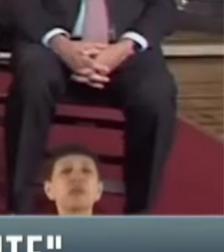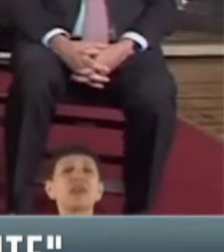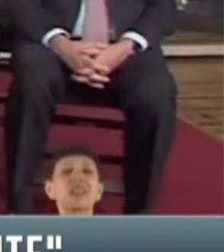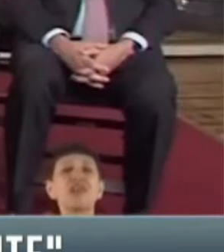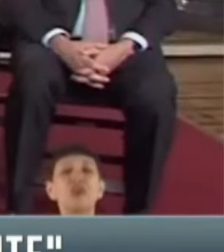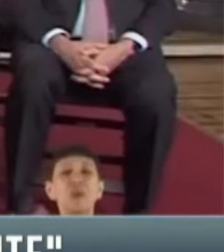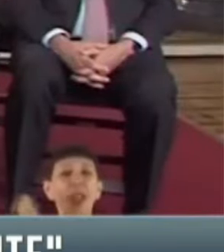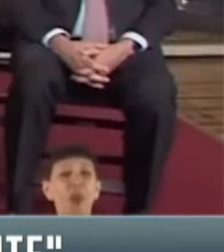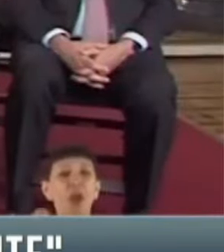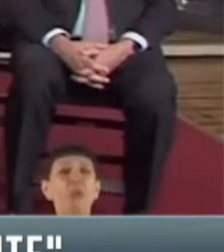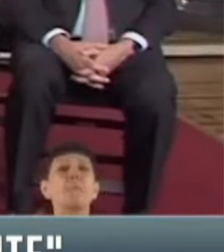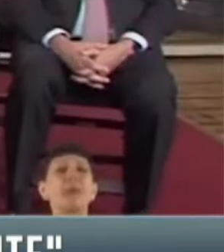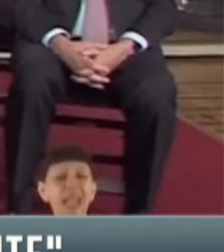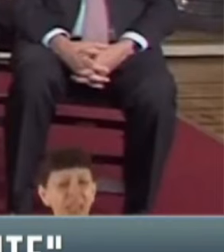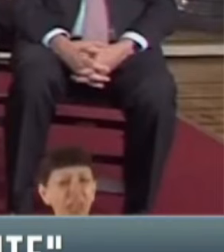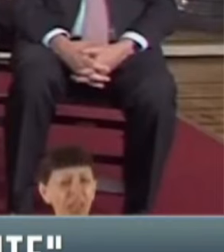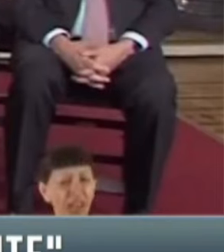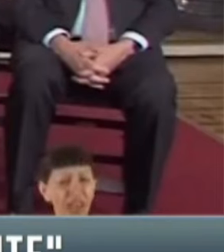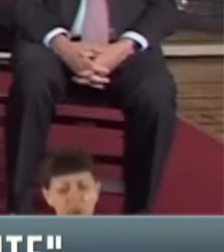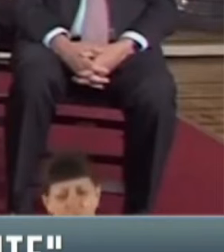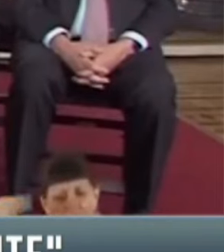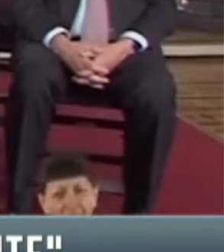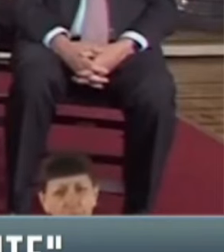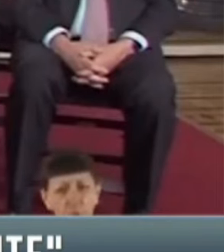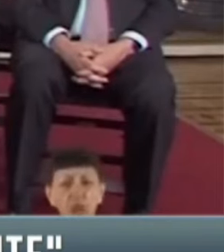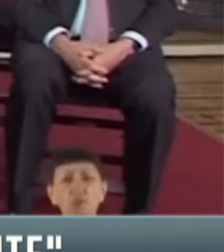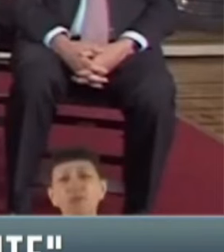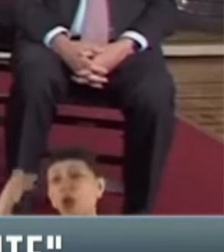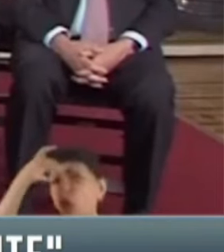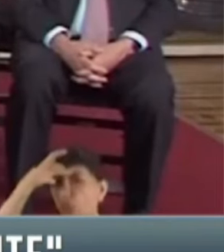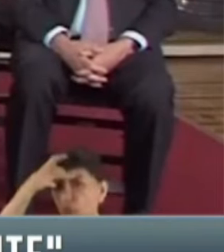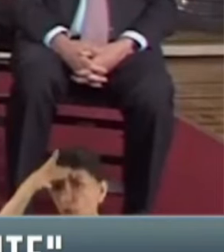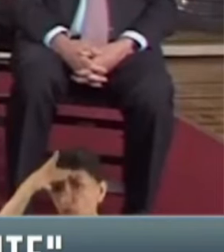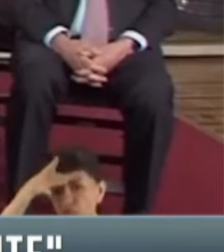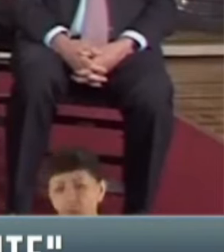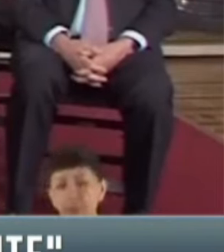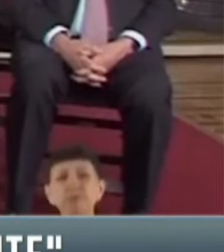2023, nuestras mediciones señalaban un